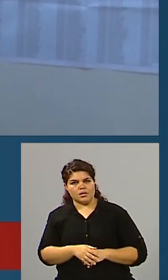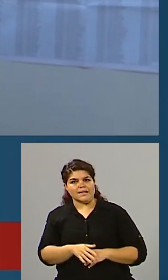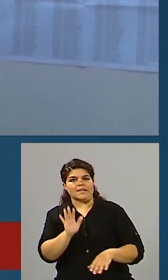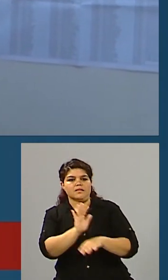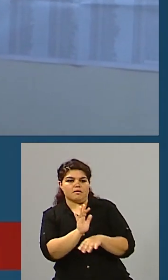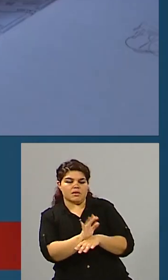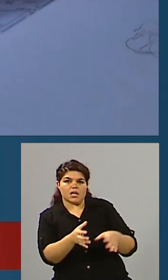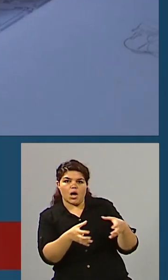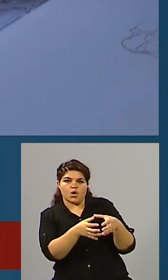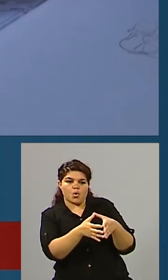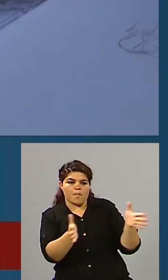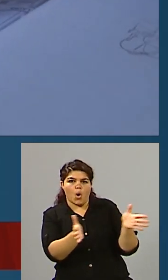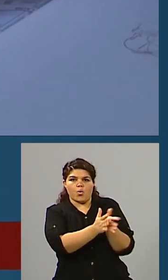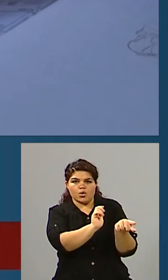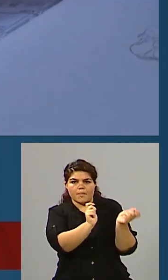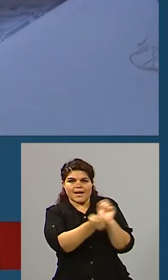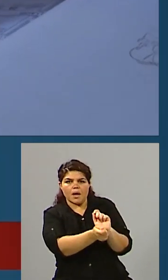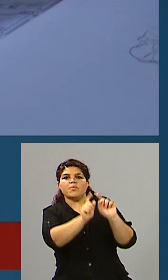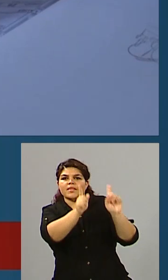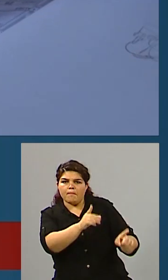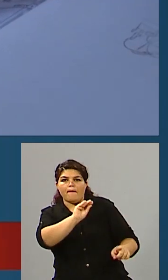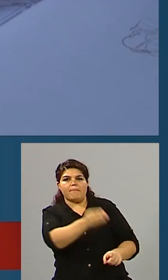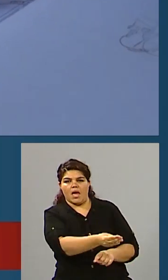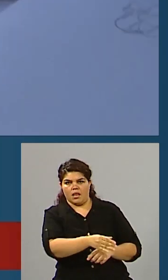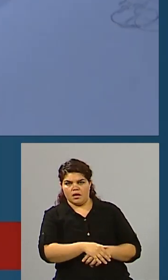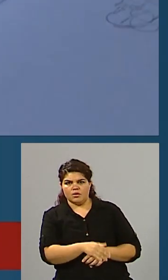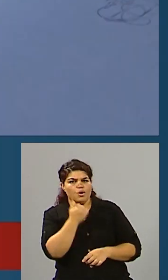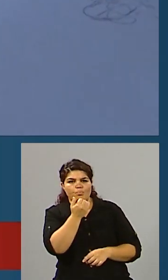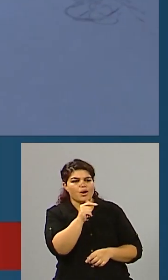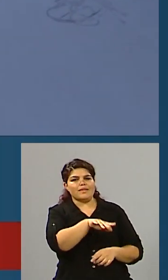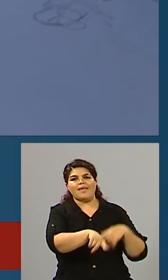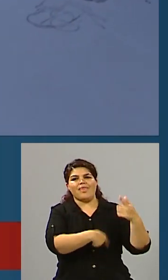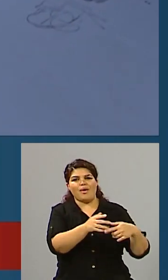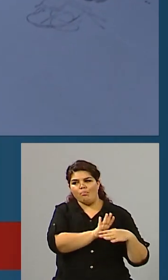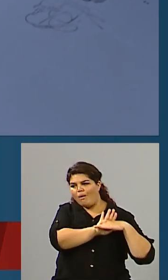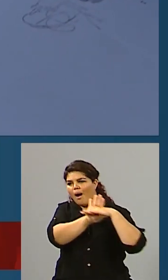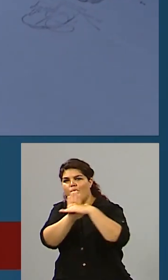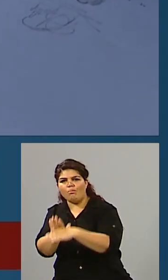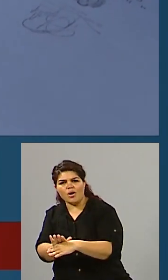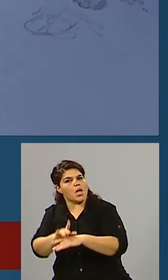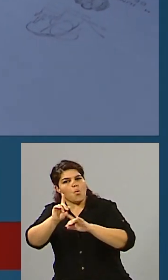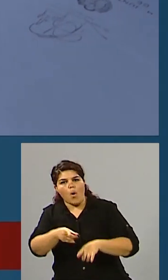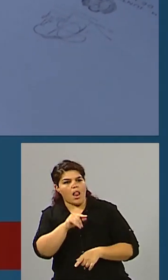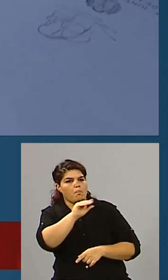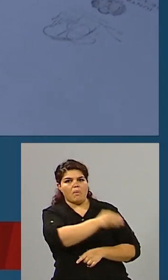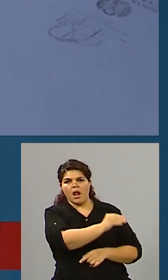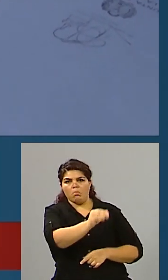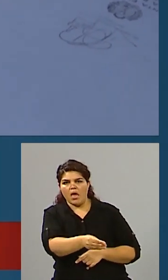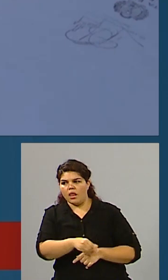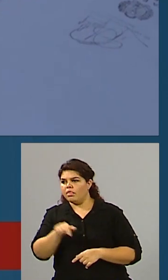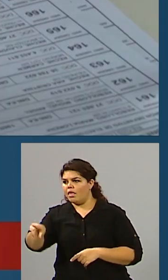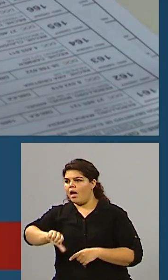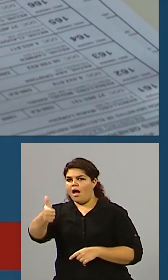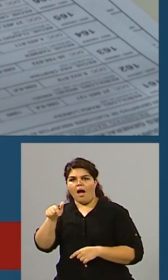Cambio, ¿no? Más allá de que después fueron a apoyar a Milei y todo eso, digo, también hay que hacer esa lectura, ¿no? No, por supuesto, o